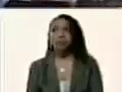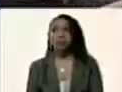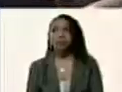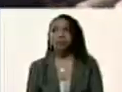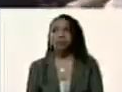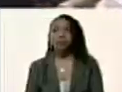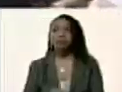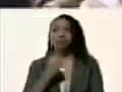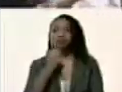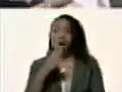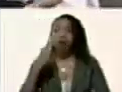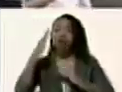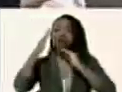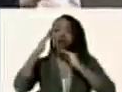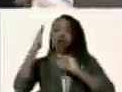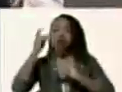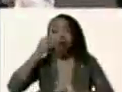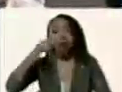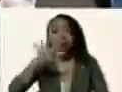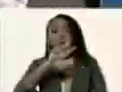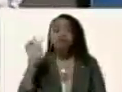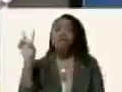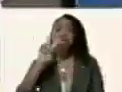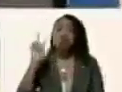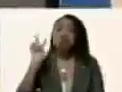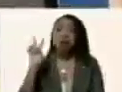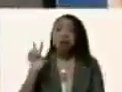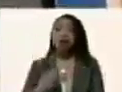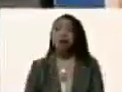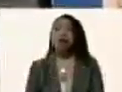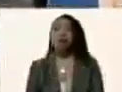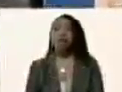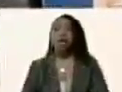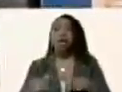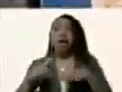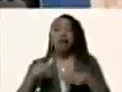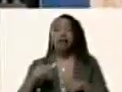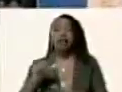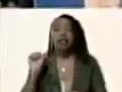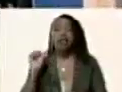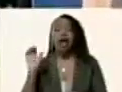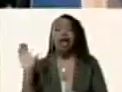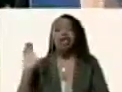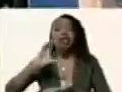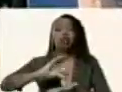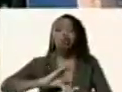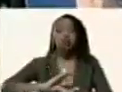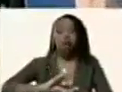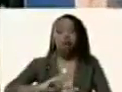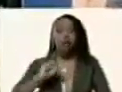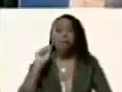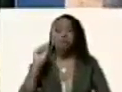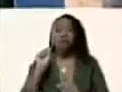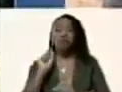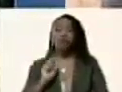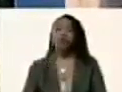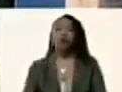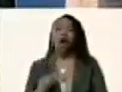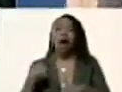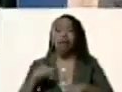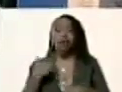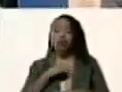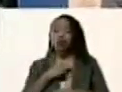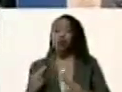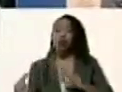Bueno, un saludo al pueblo de Venezuela. Desde la ciudad de Punto Fijo, ciudad del viento, aquí nos